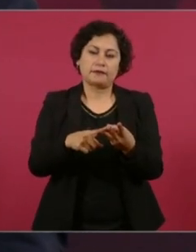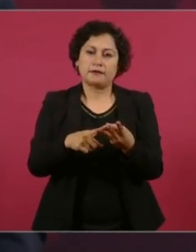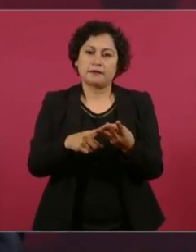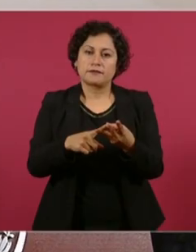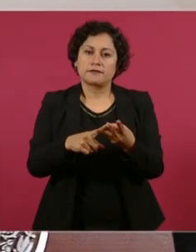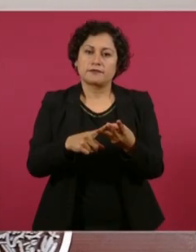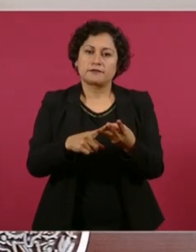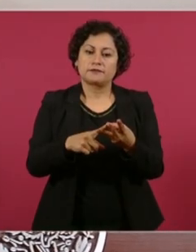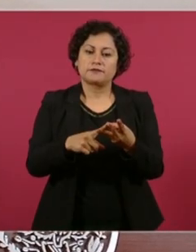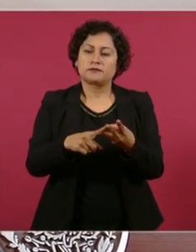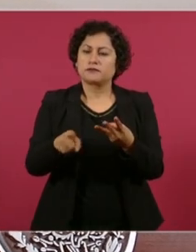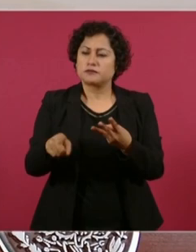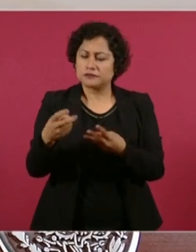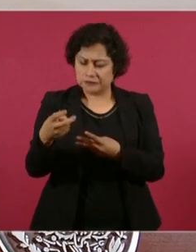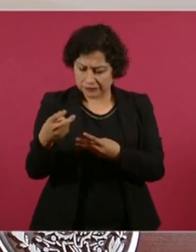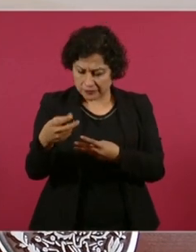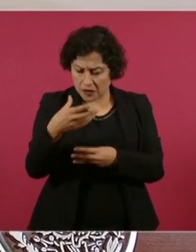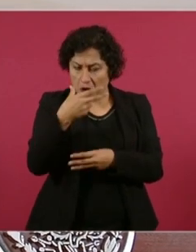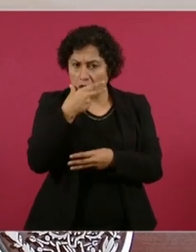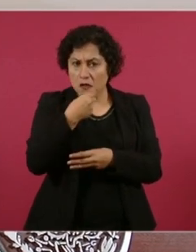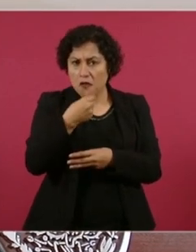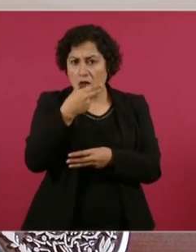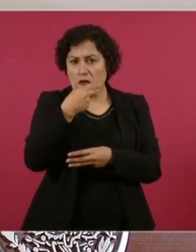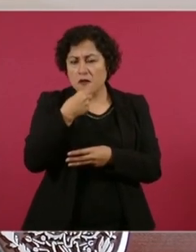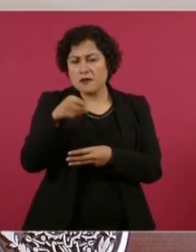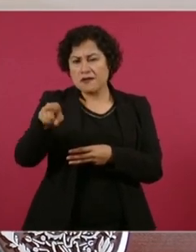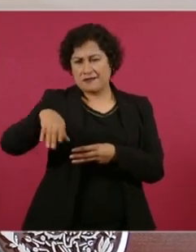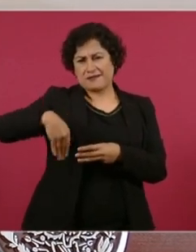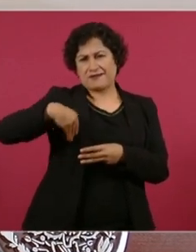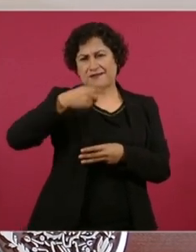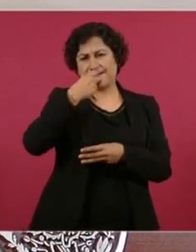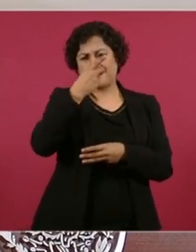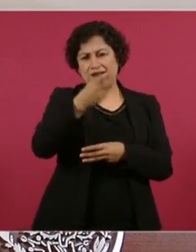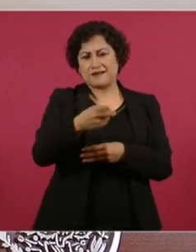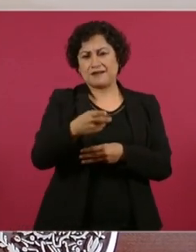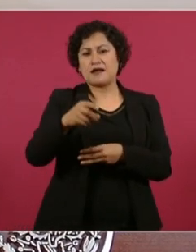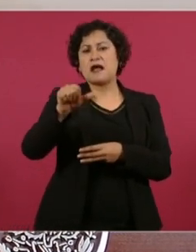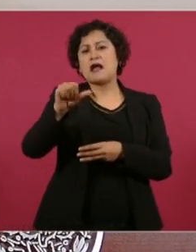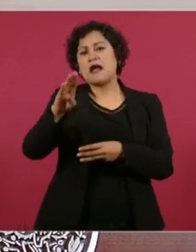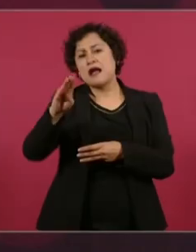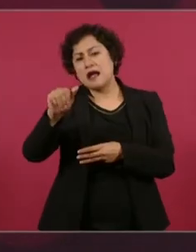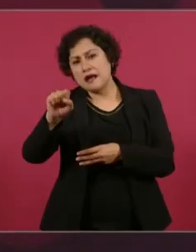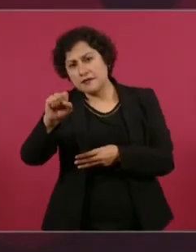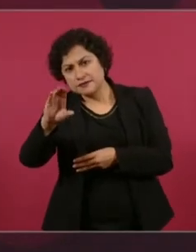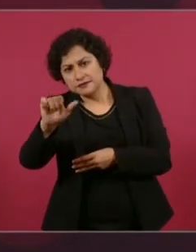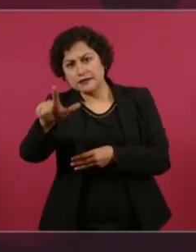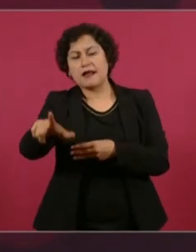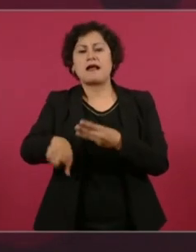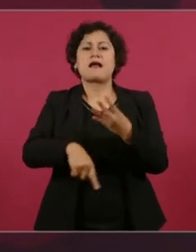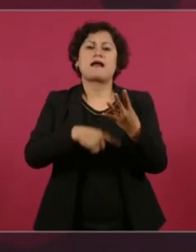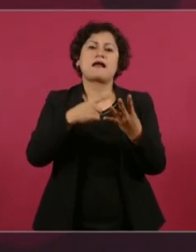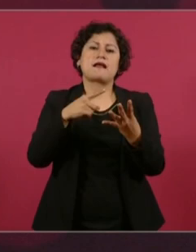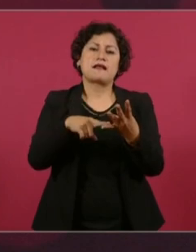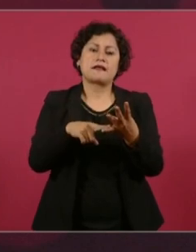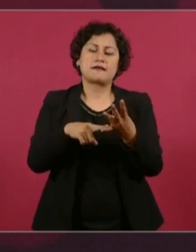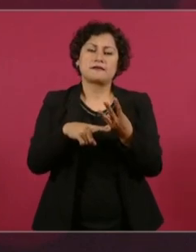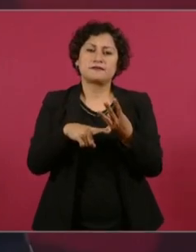es este señor que mencionaste, Abascal.